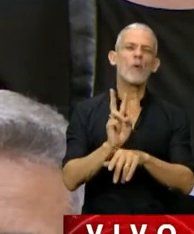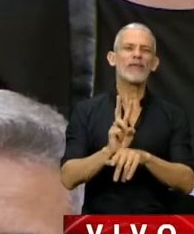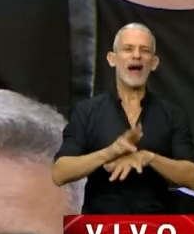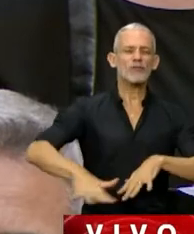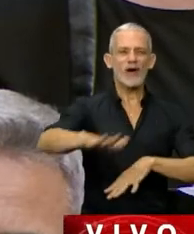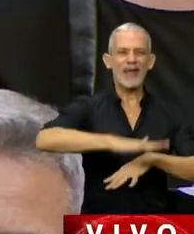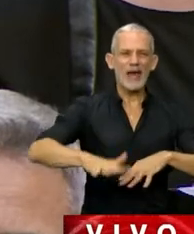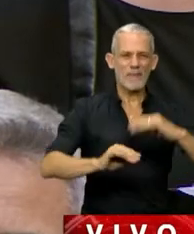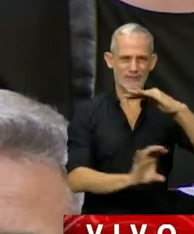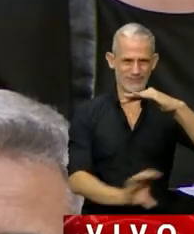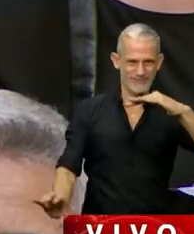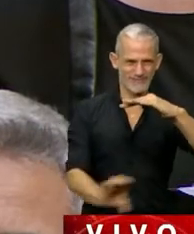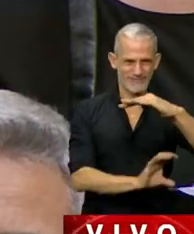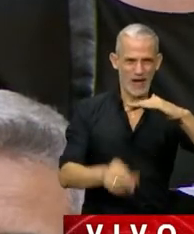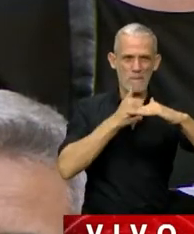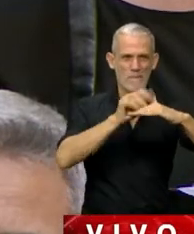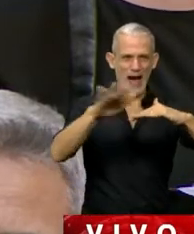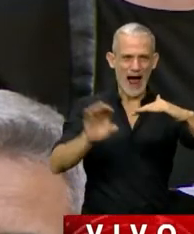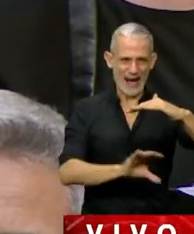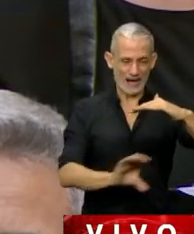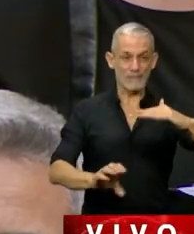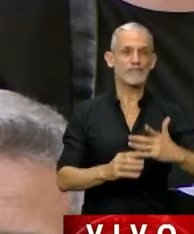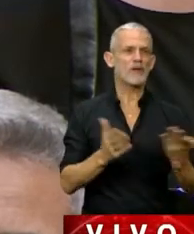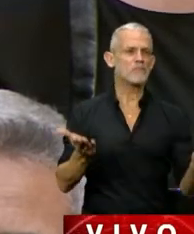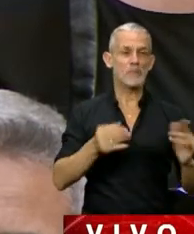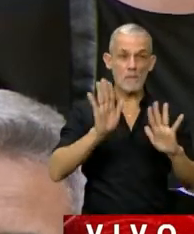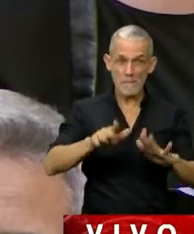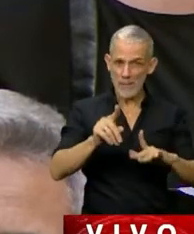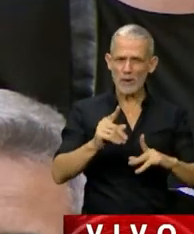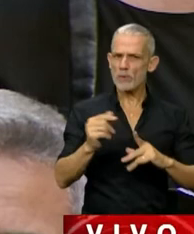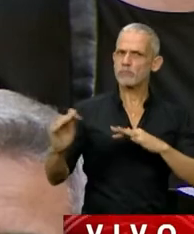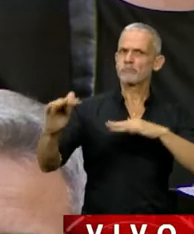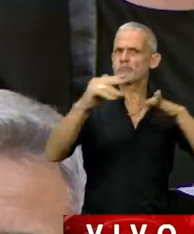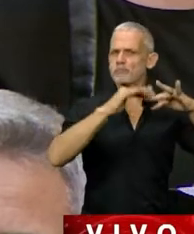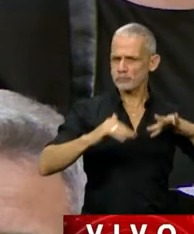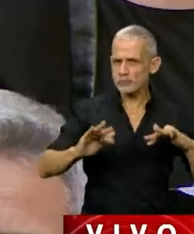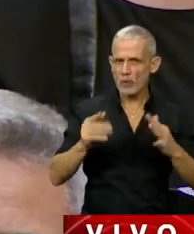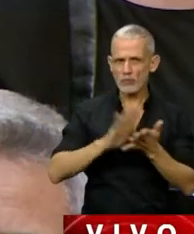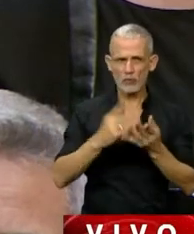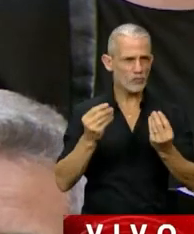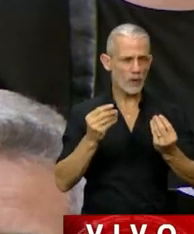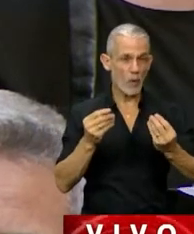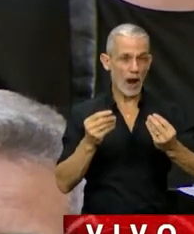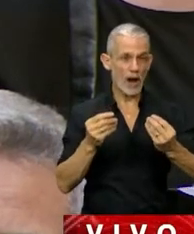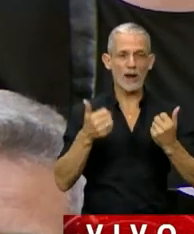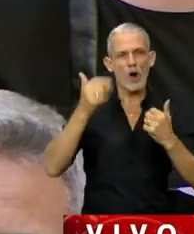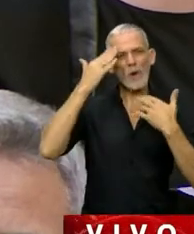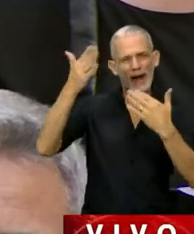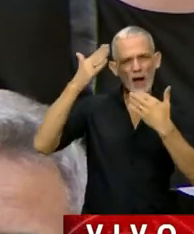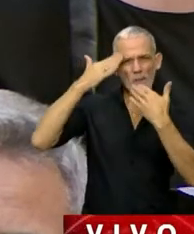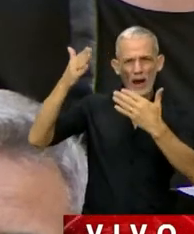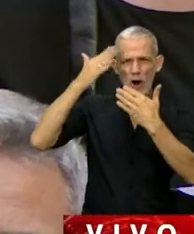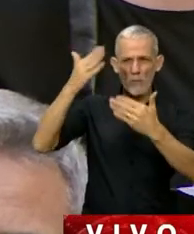espacio marítimo. Y acá me quiero detener porque se ha hablado respecto de los merecidos